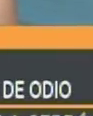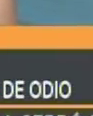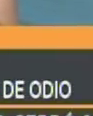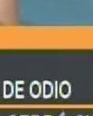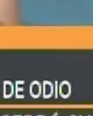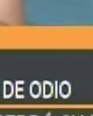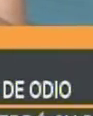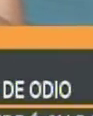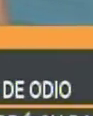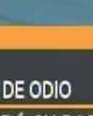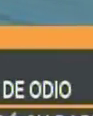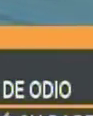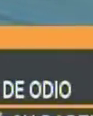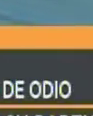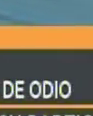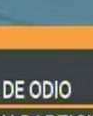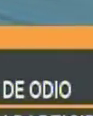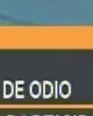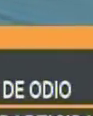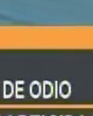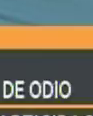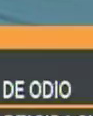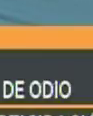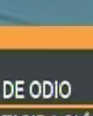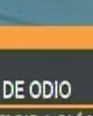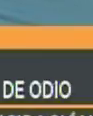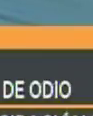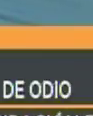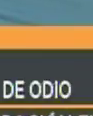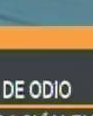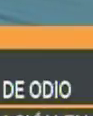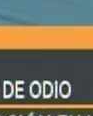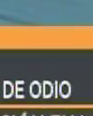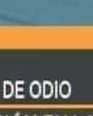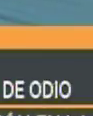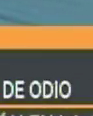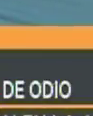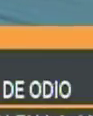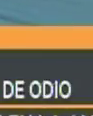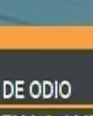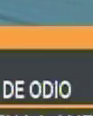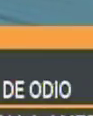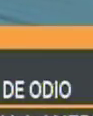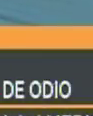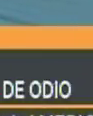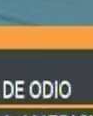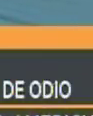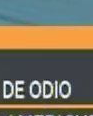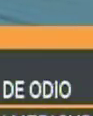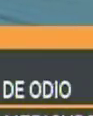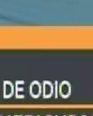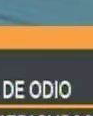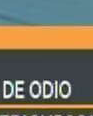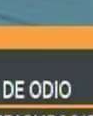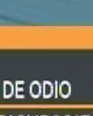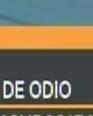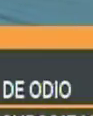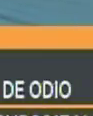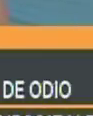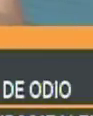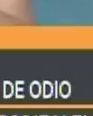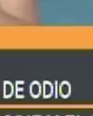que estamos viendo hoy en Panamá, cuando se ofrece pagarle a un panameño porque ataque a un venezolano.